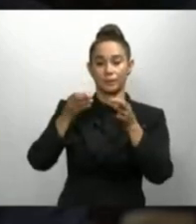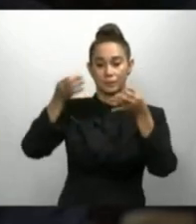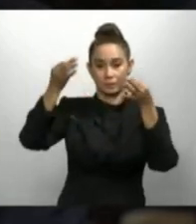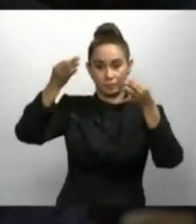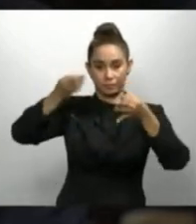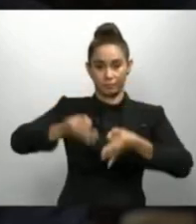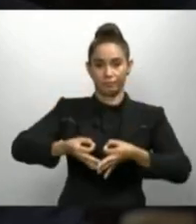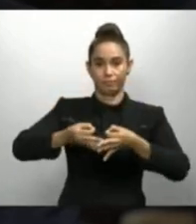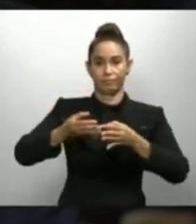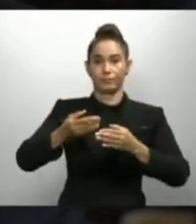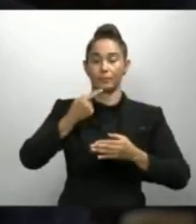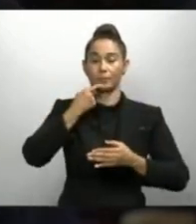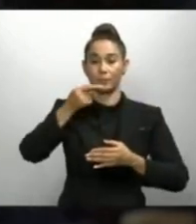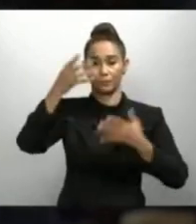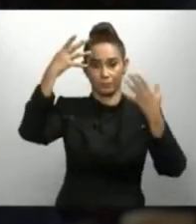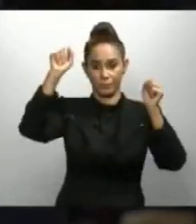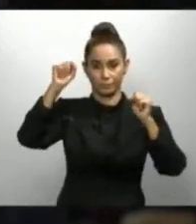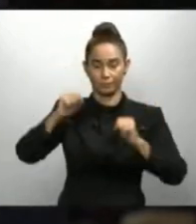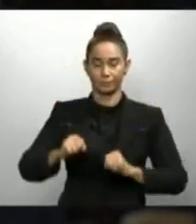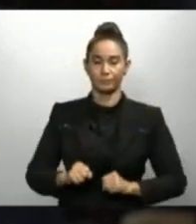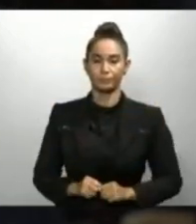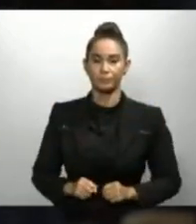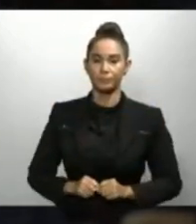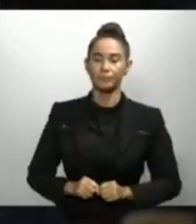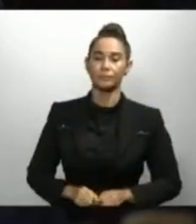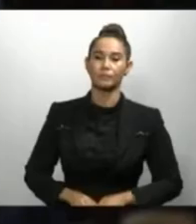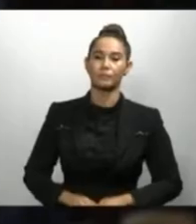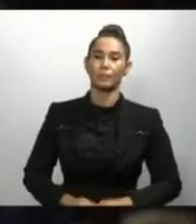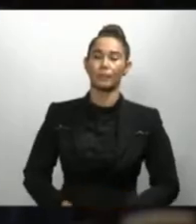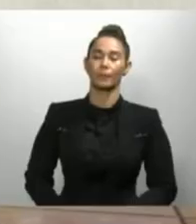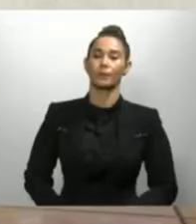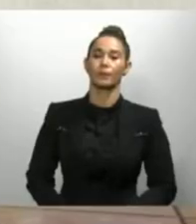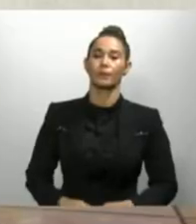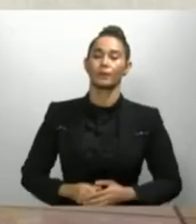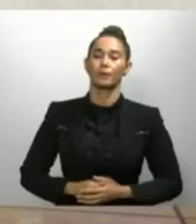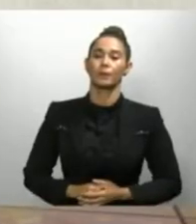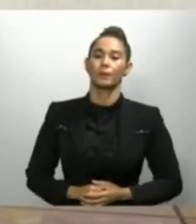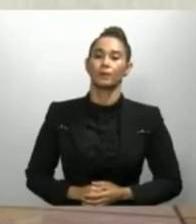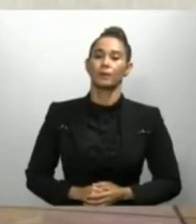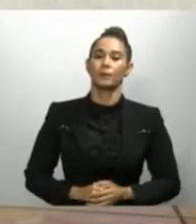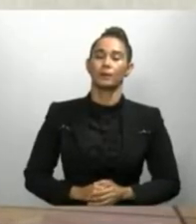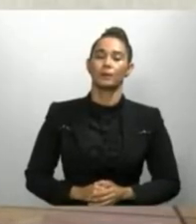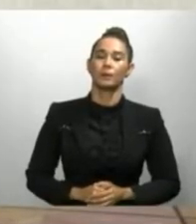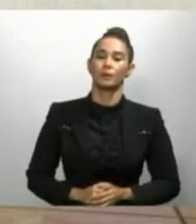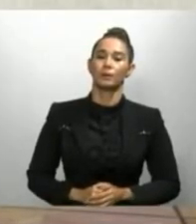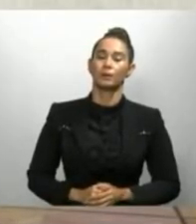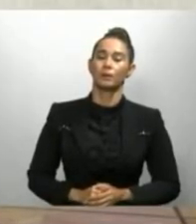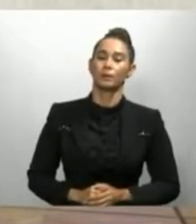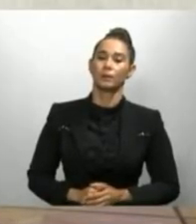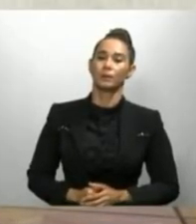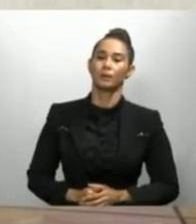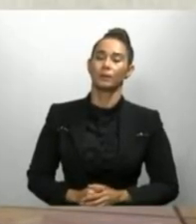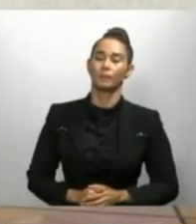firmeza, como son las instrucciones que tenemos. Lo otro es del Secretario de Salud. En total,